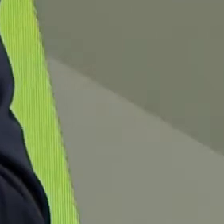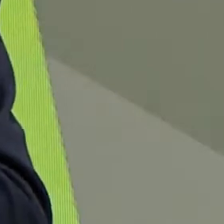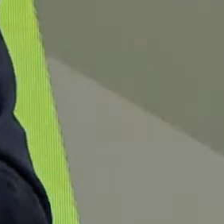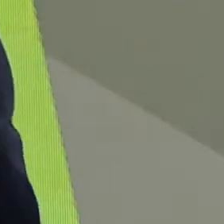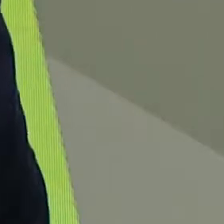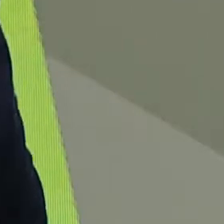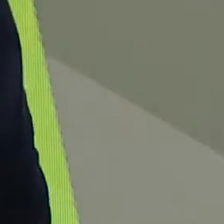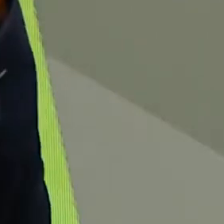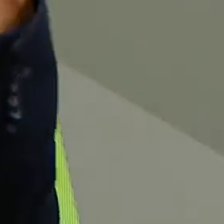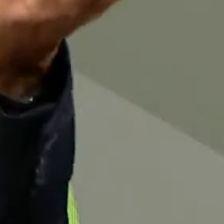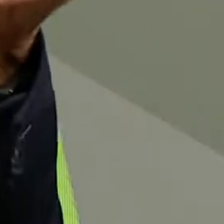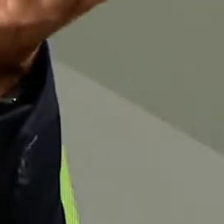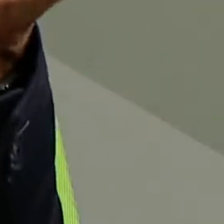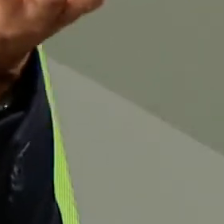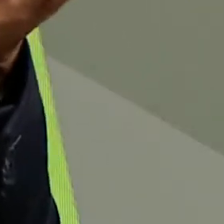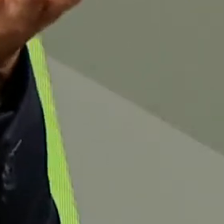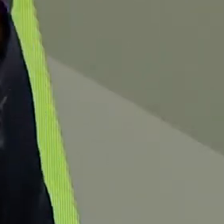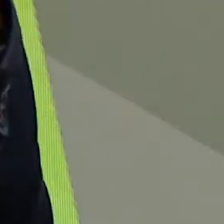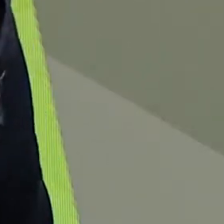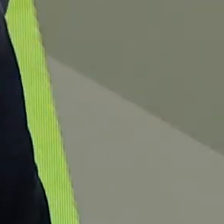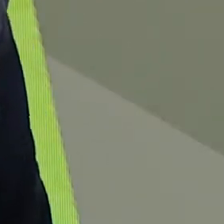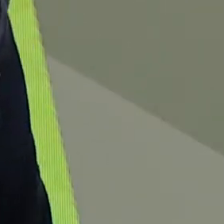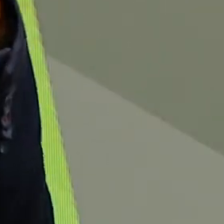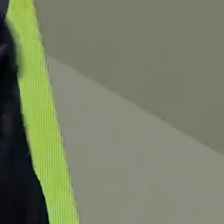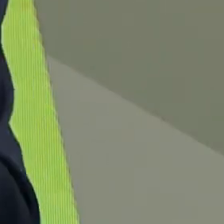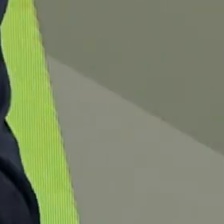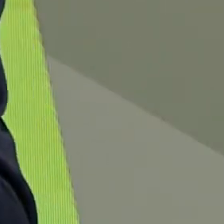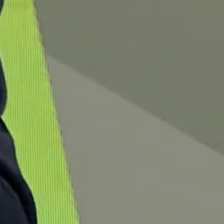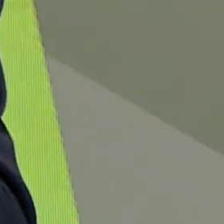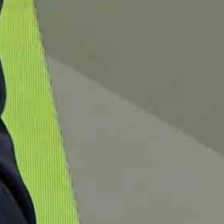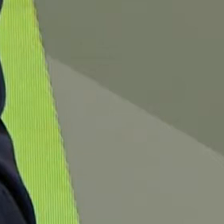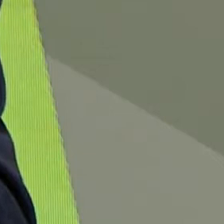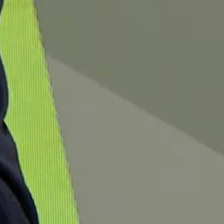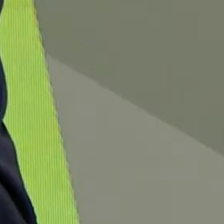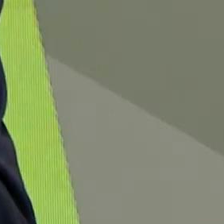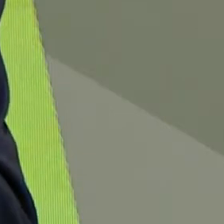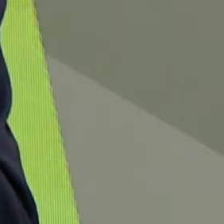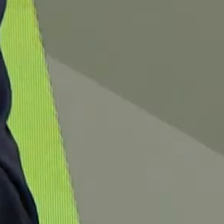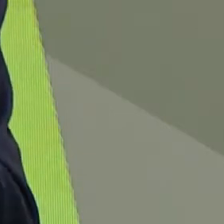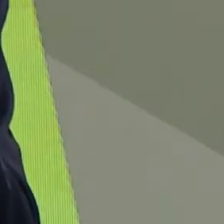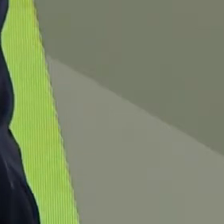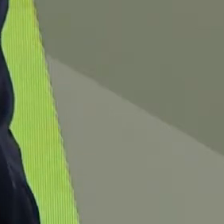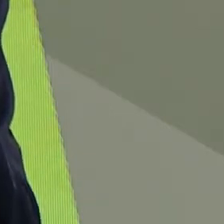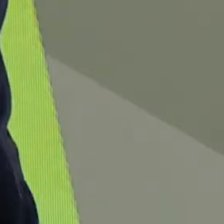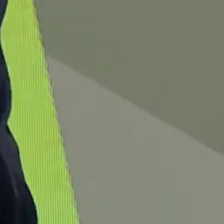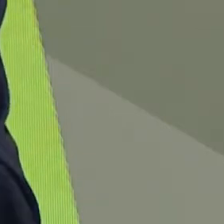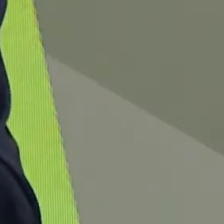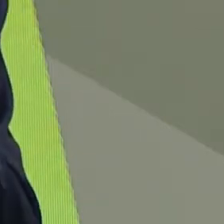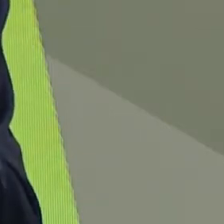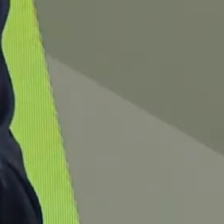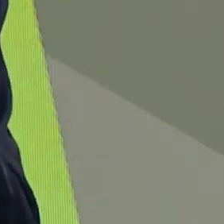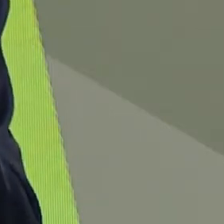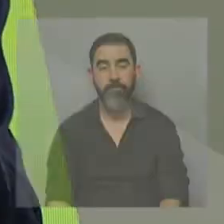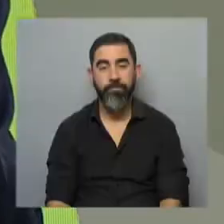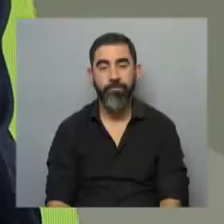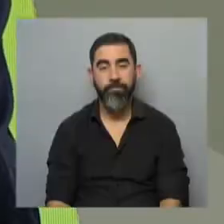Otros programas de Sobre Ciencia, del ciclo del año pasado sobre todo, hemos tenido espacio más de una vez para hablar de los dinosaurios que habitaron en